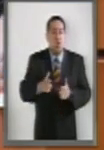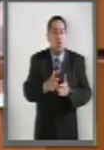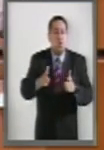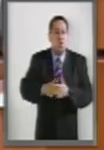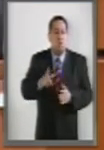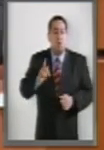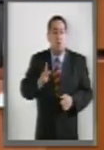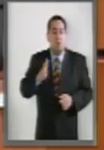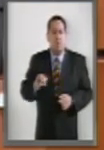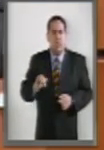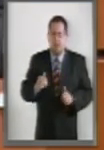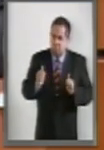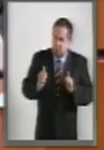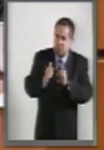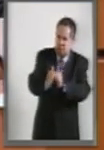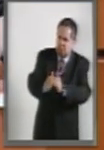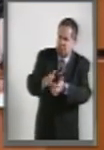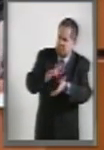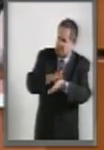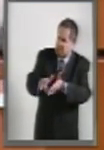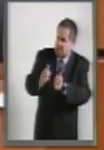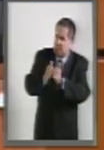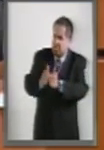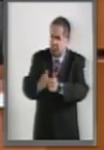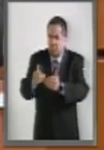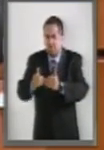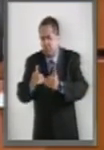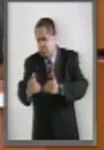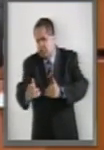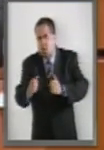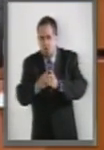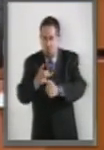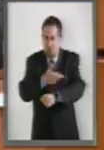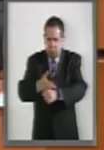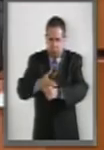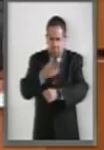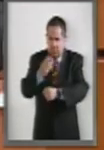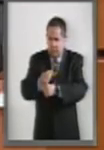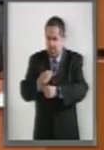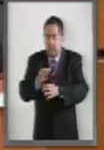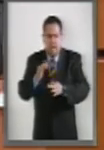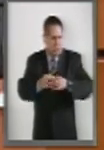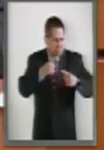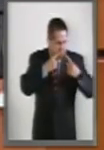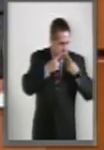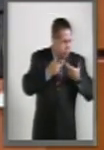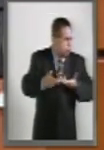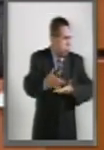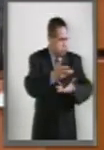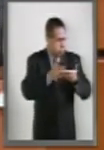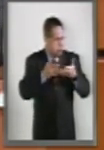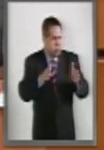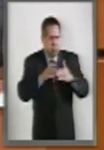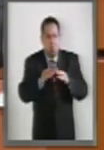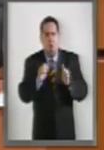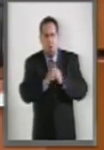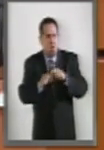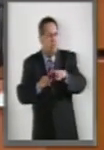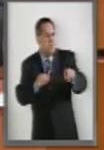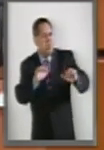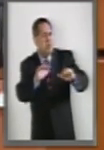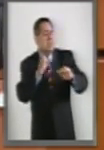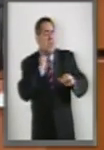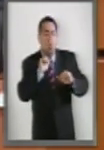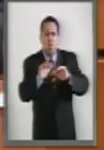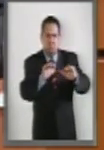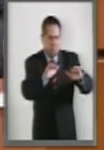estará acompañándolo en el proceso legislativo, generando los espacios de discusión con el resto de los